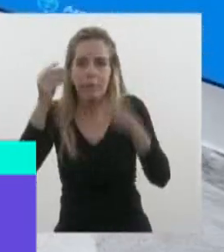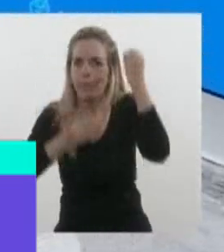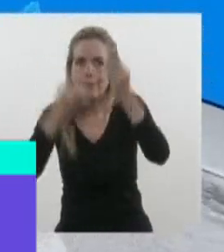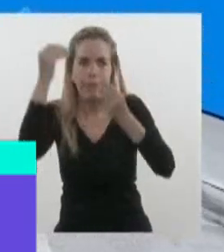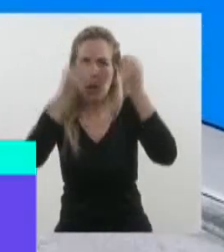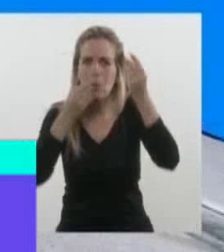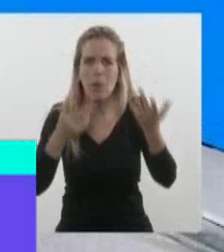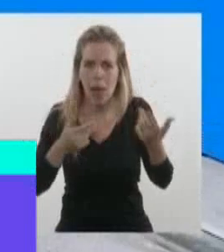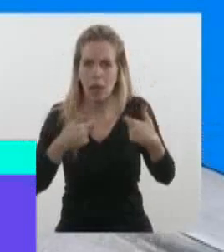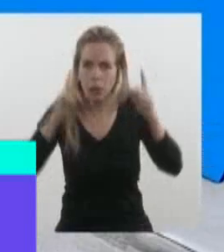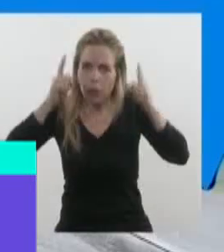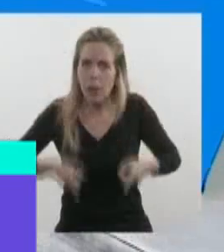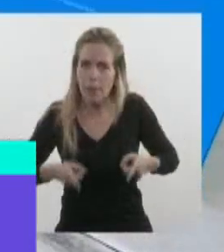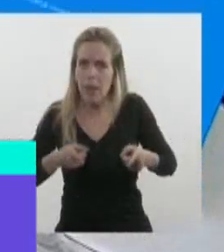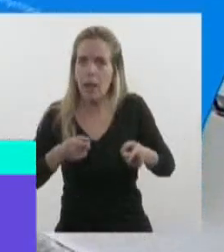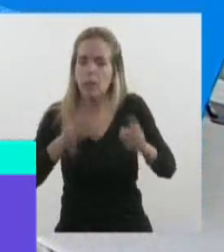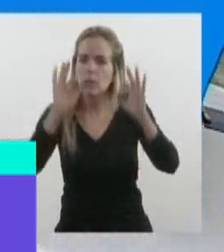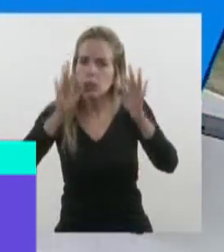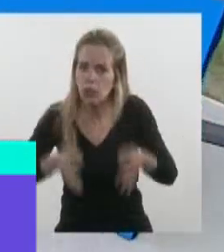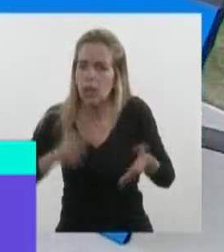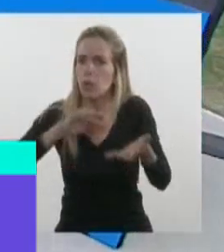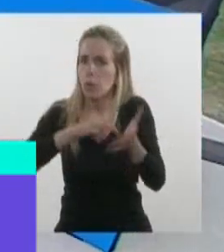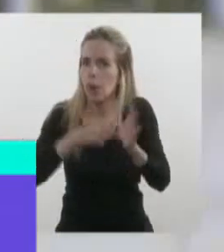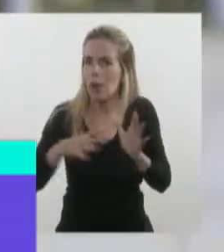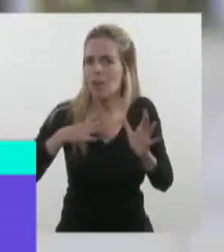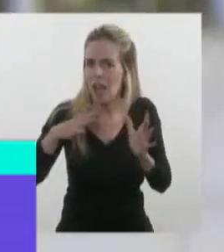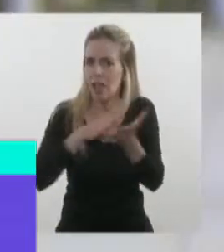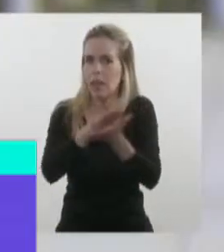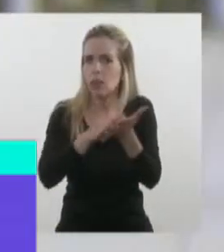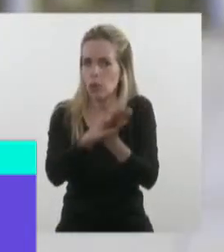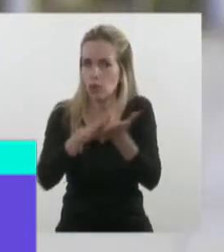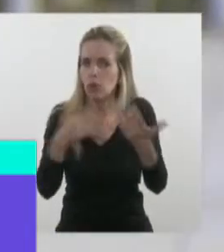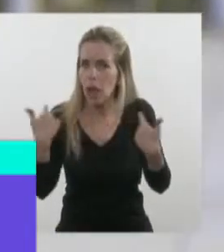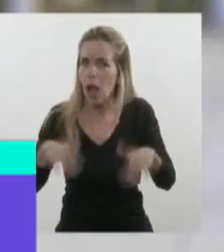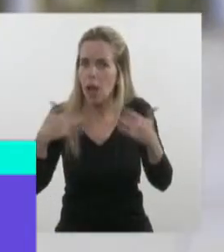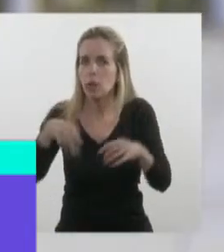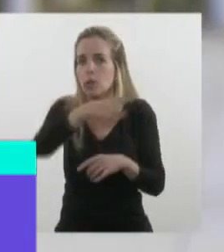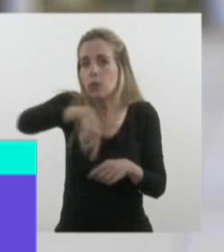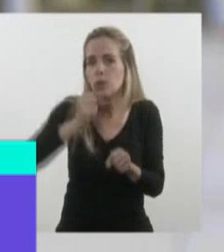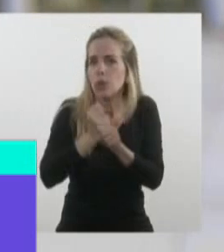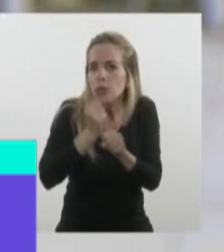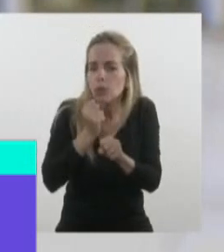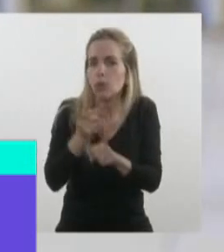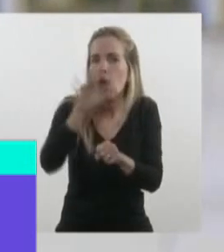problema, lo asumo como un problema que tenemos pendiente de resolución y que trabajamos todos los días por resolverlo.